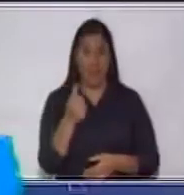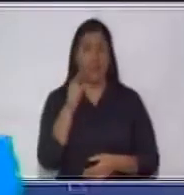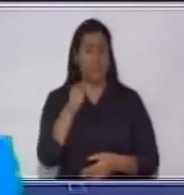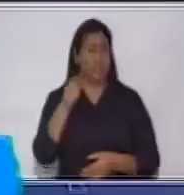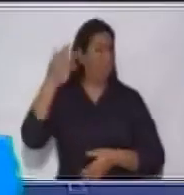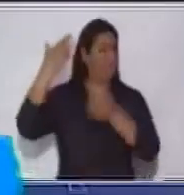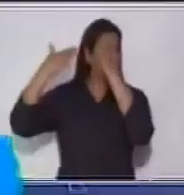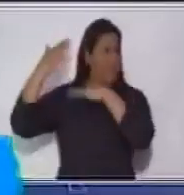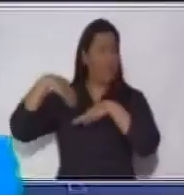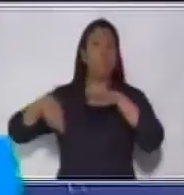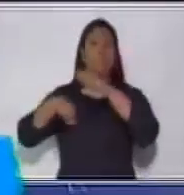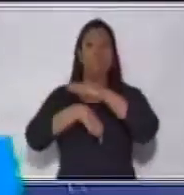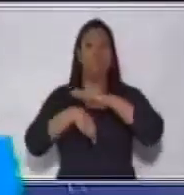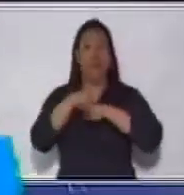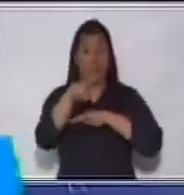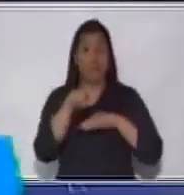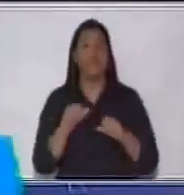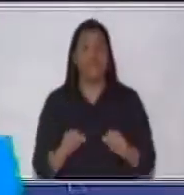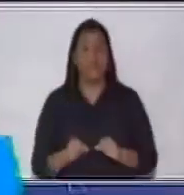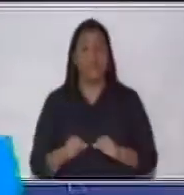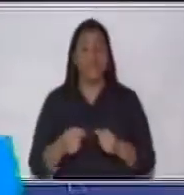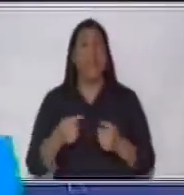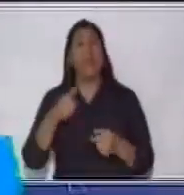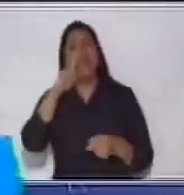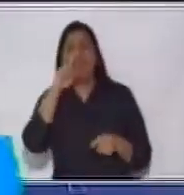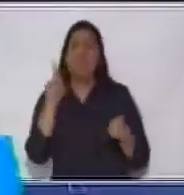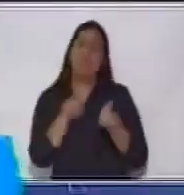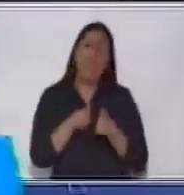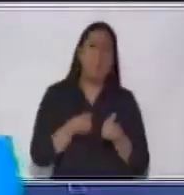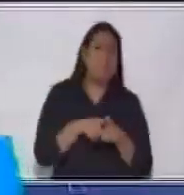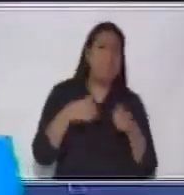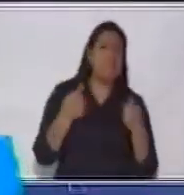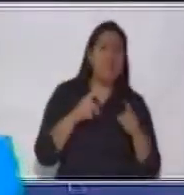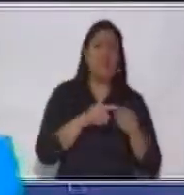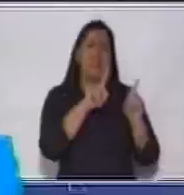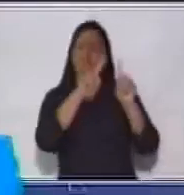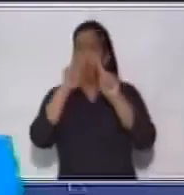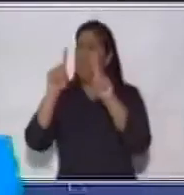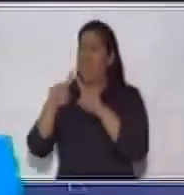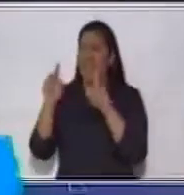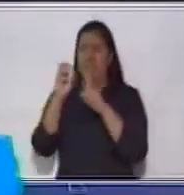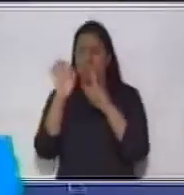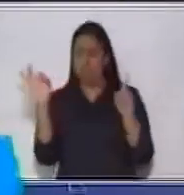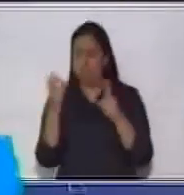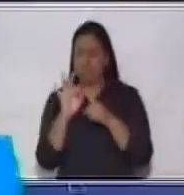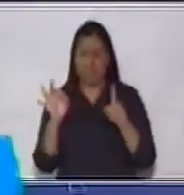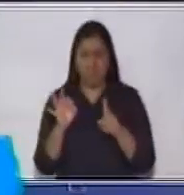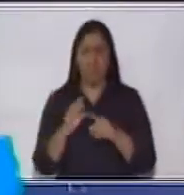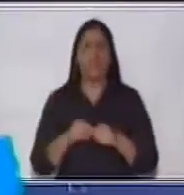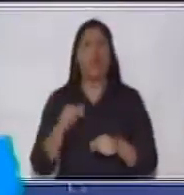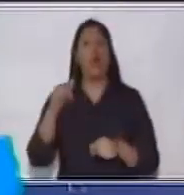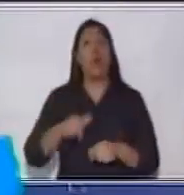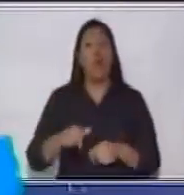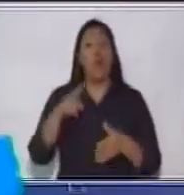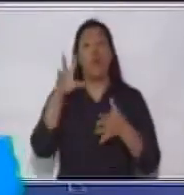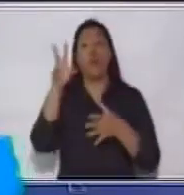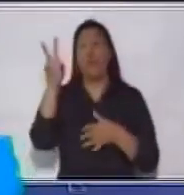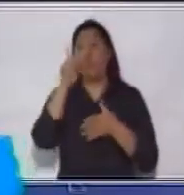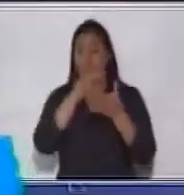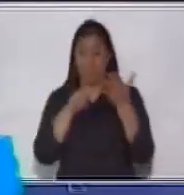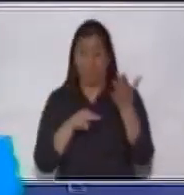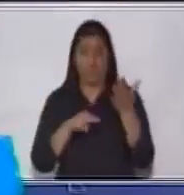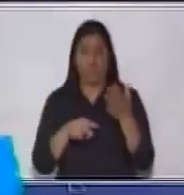trabalenguas, pero hoy vamos a ver esta retahíla y te voy a enseñar también cómo redactar o